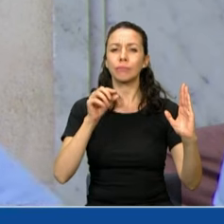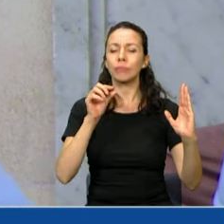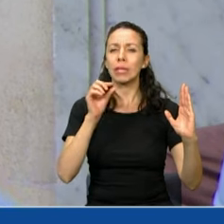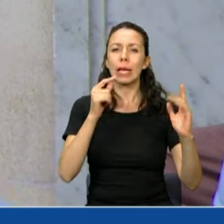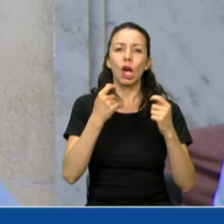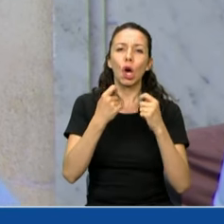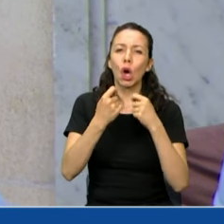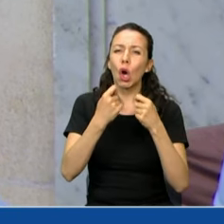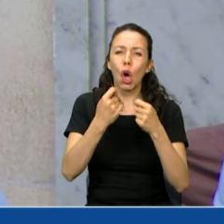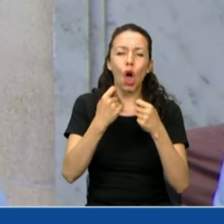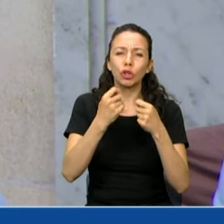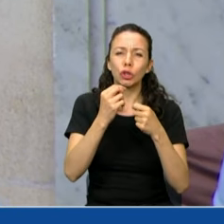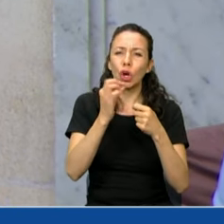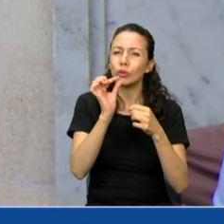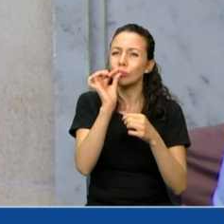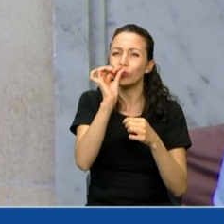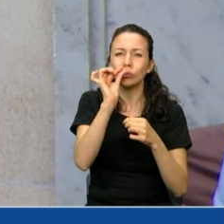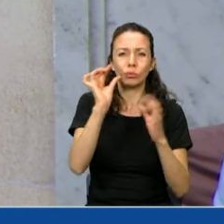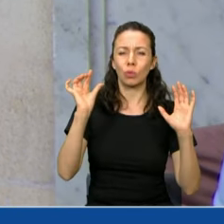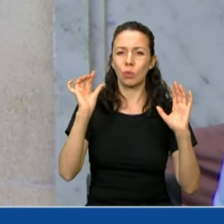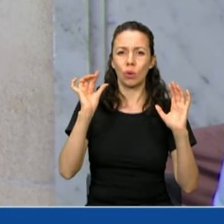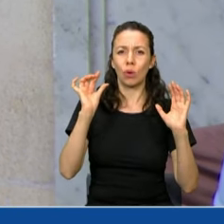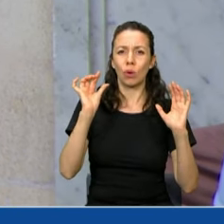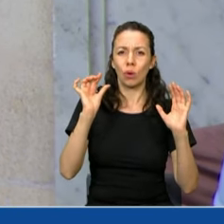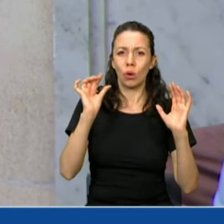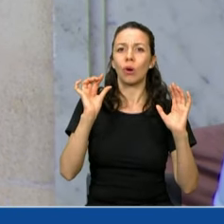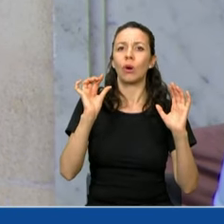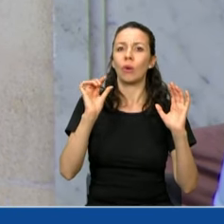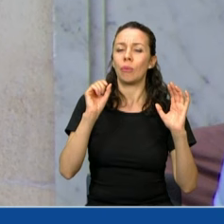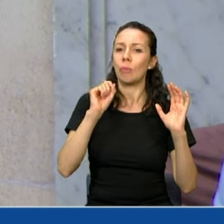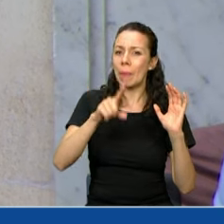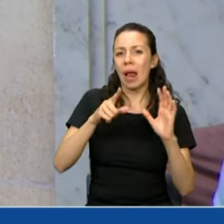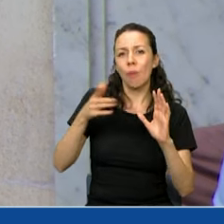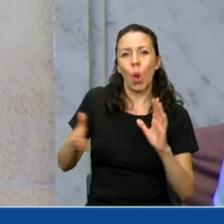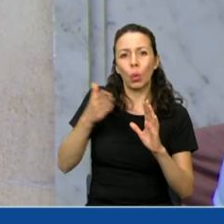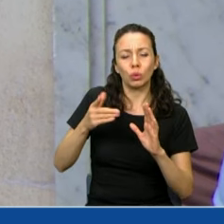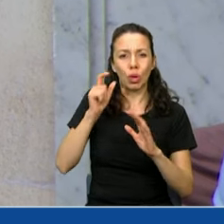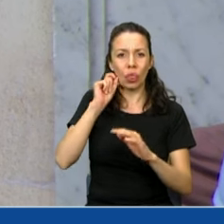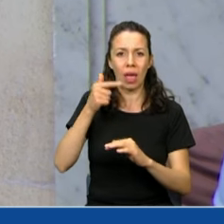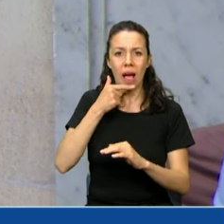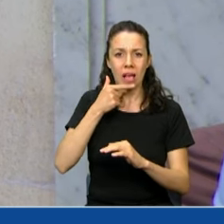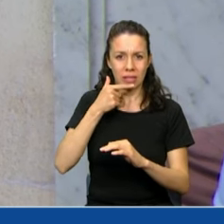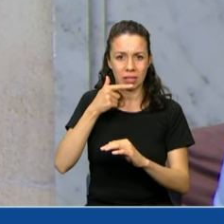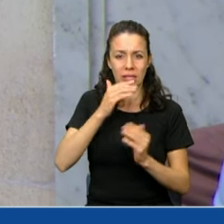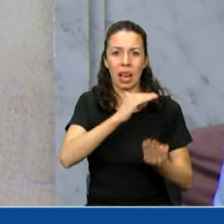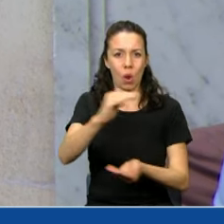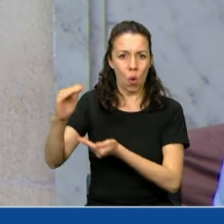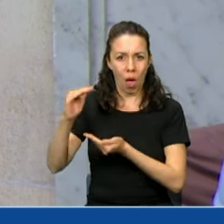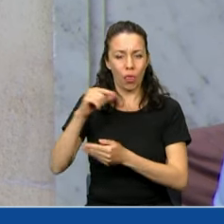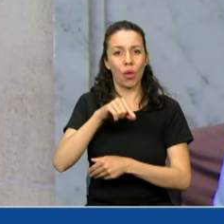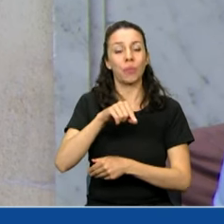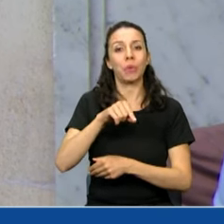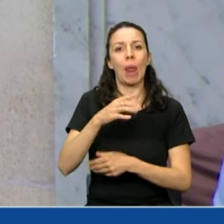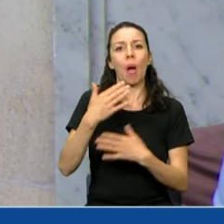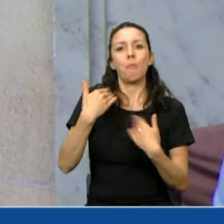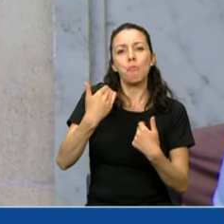El costo que tiene esta licuefacción del gas entonces para que pueda ser rentable